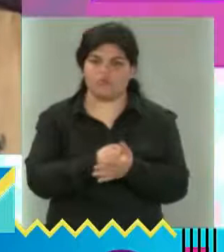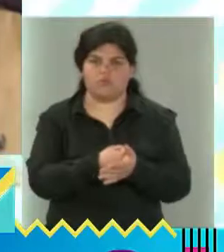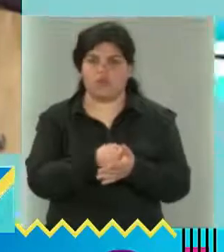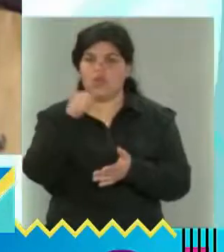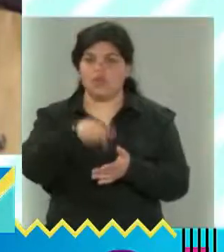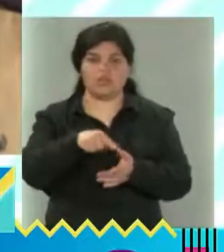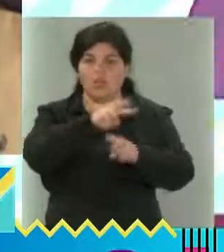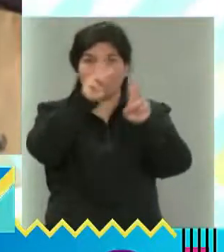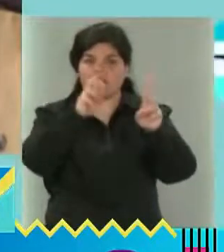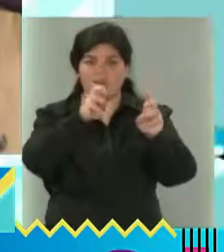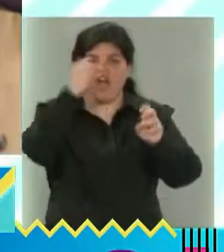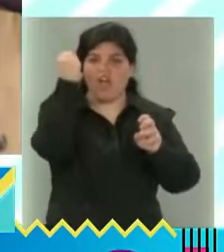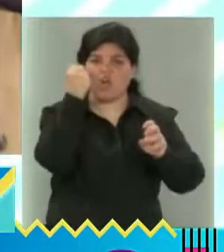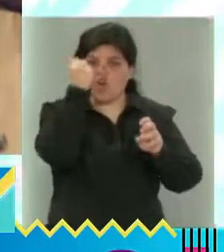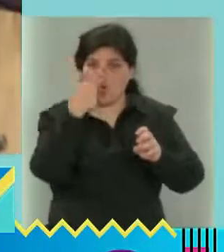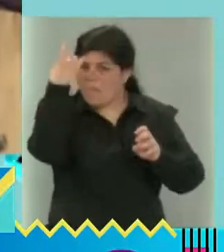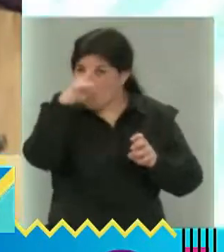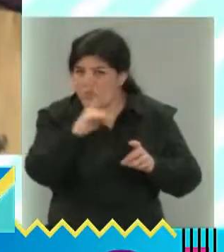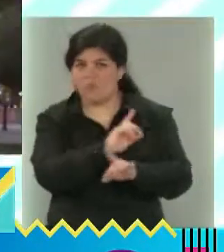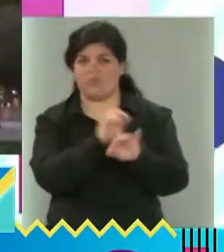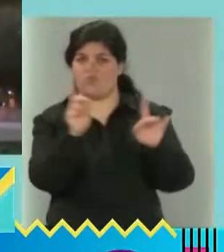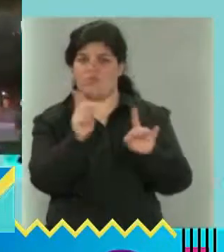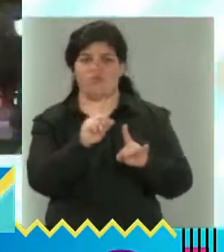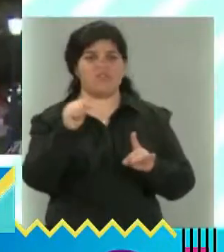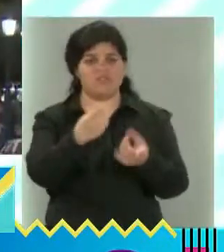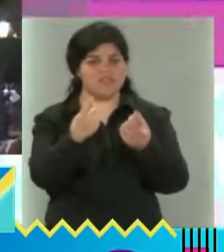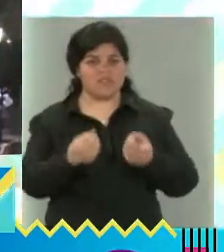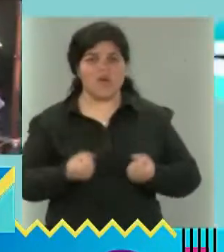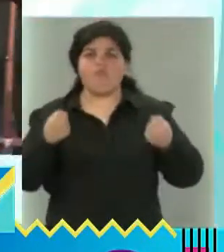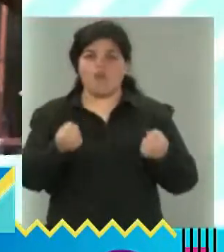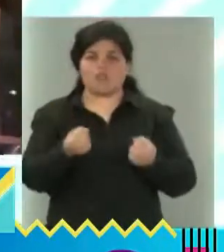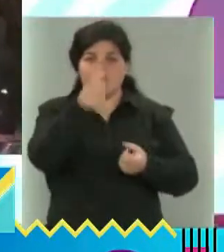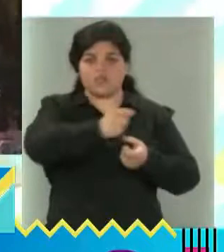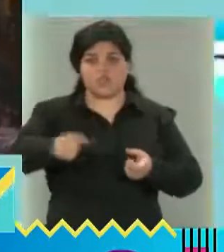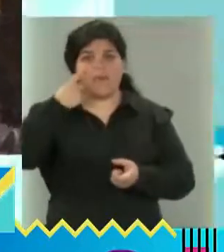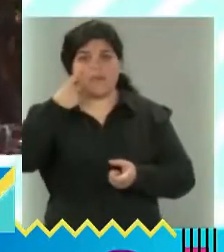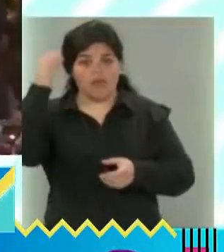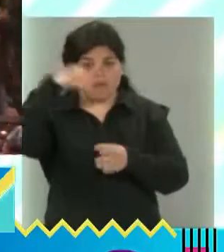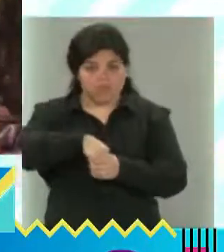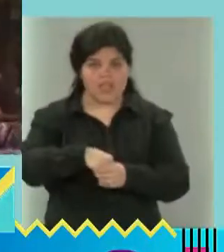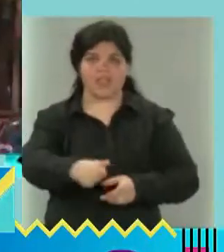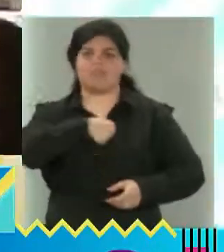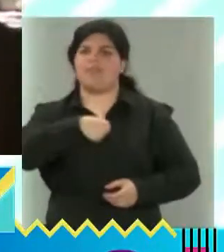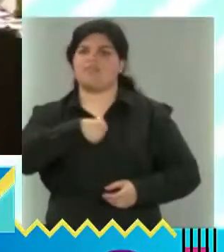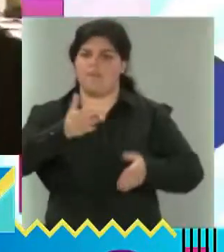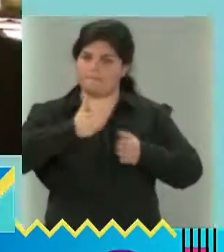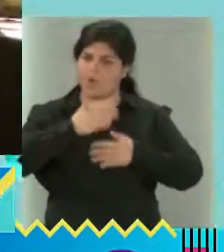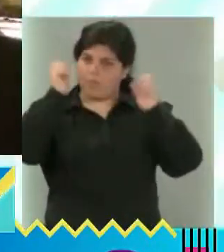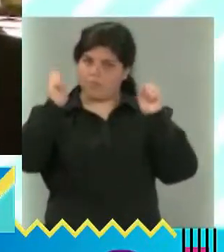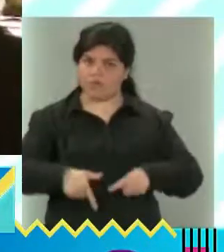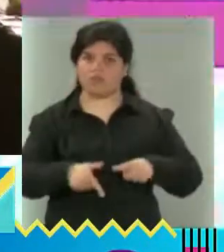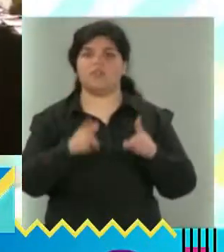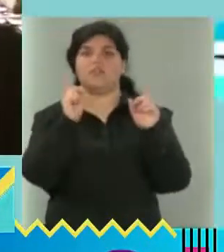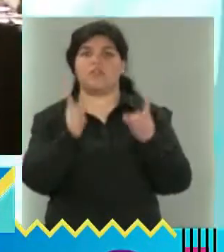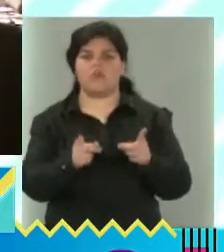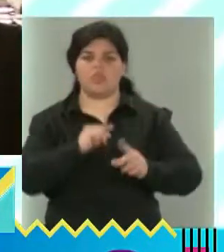económicamente monetizable sacar un costo de eso. Y sí, también se va perdiendo, se va degradando, esa degradación cultural se va